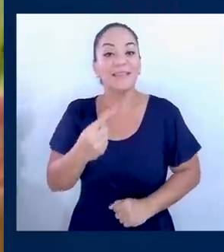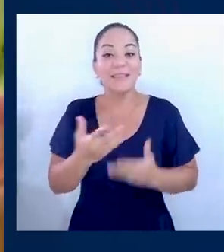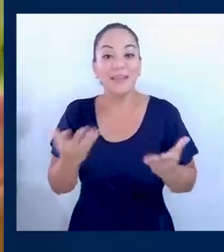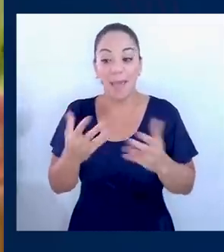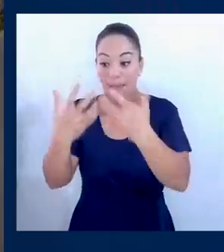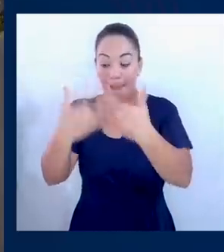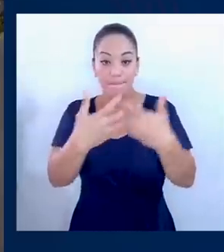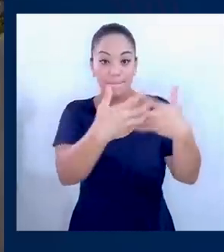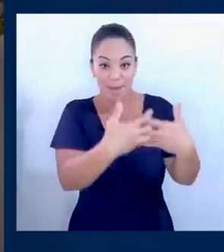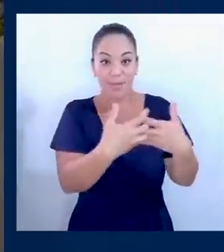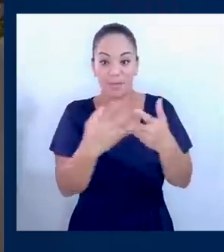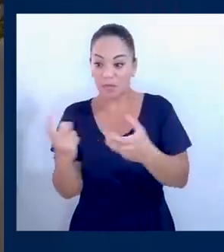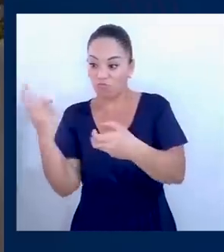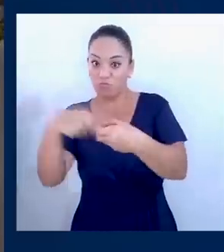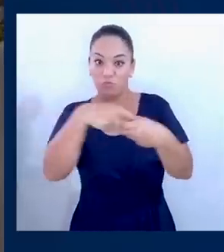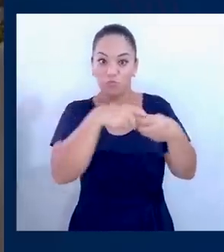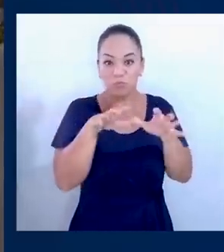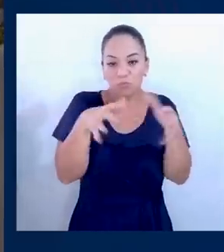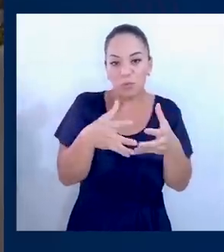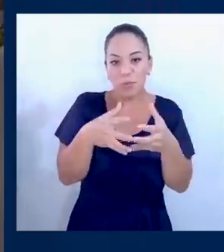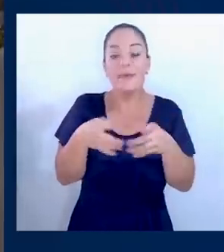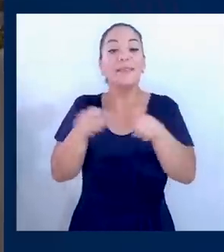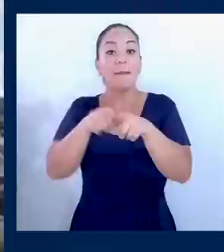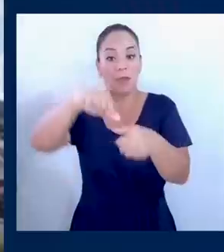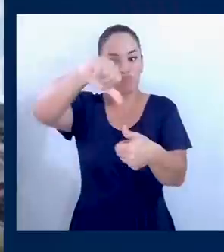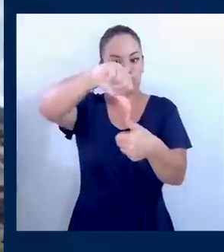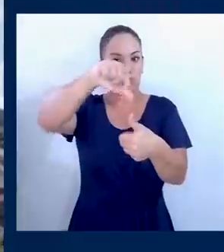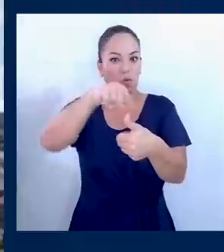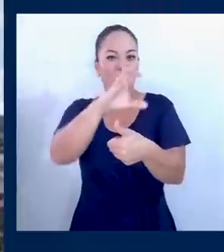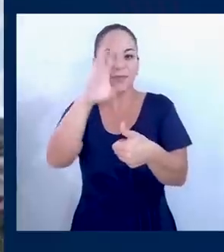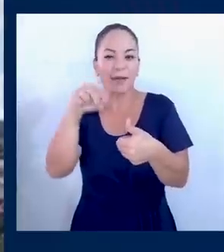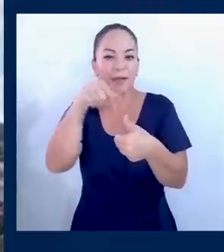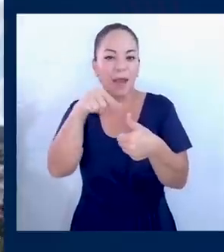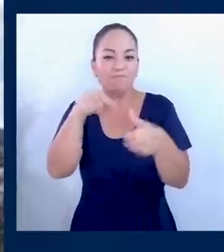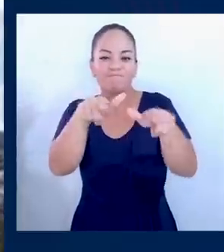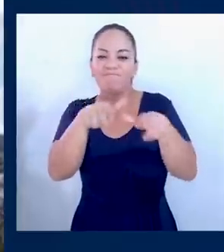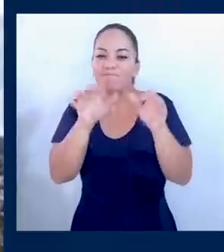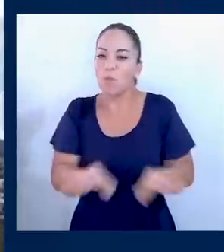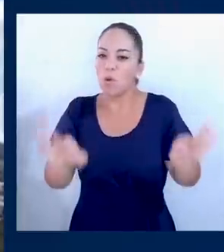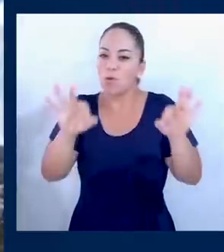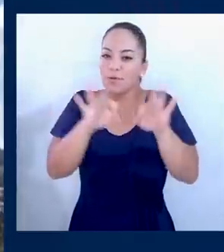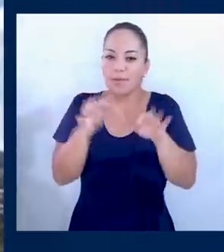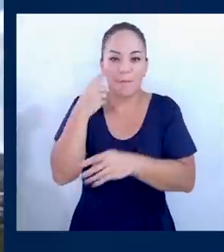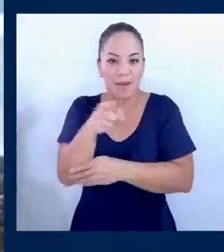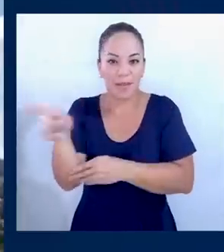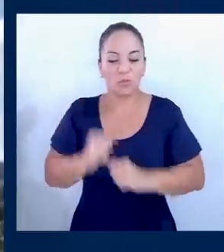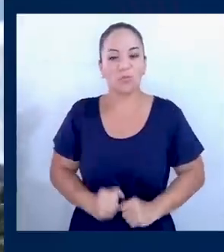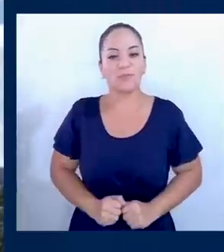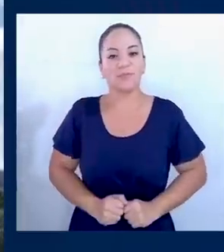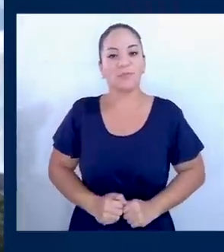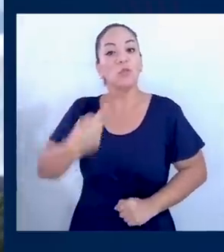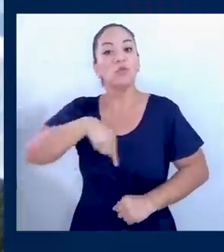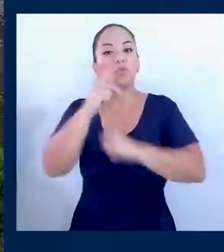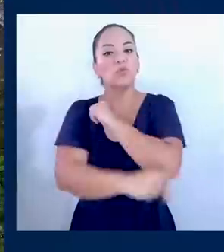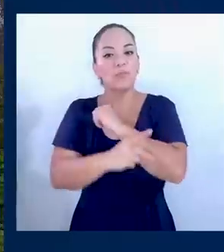esas empresas y la posición geopolítica de Costa Rica para ellos es vital, porque nosotros somos una